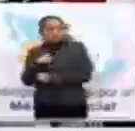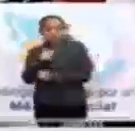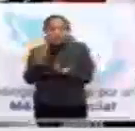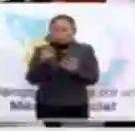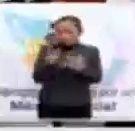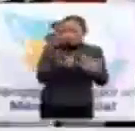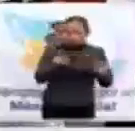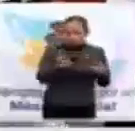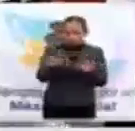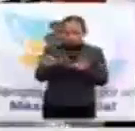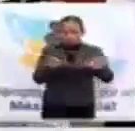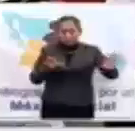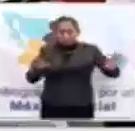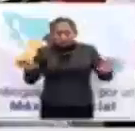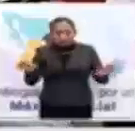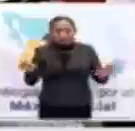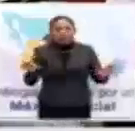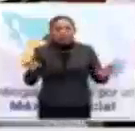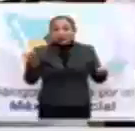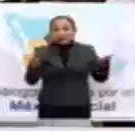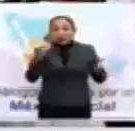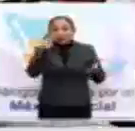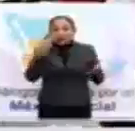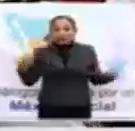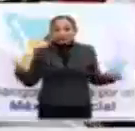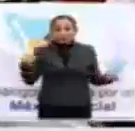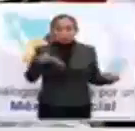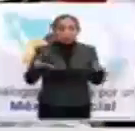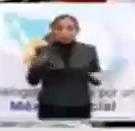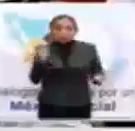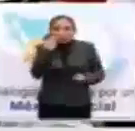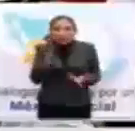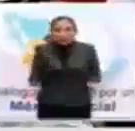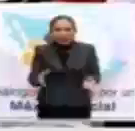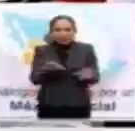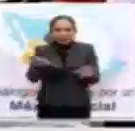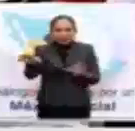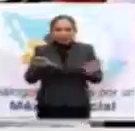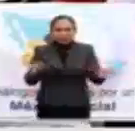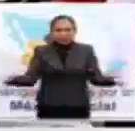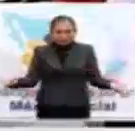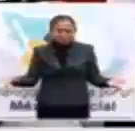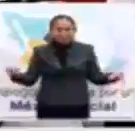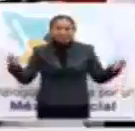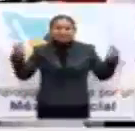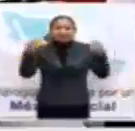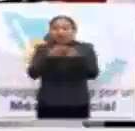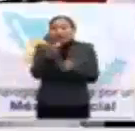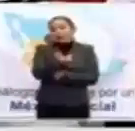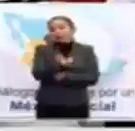cada institución tiene y a veces no quieren compartirlo con las demás. Entonces, aquí se debe también